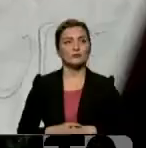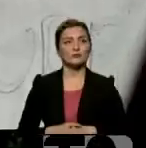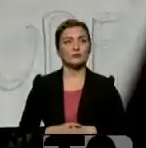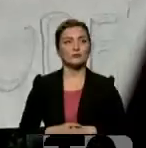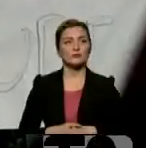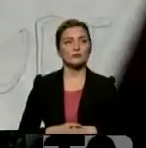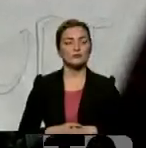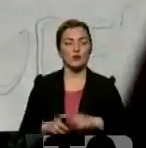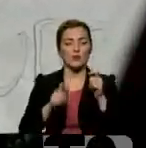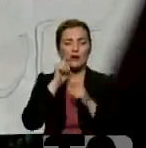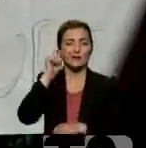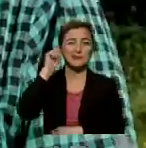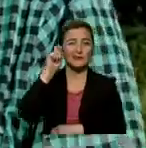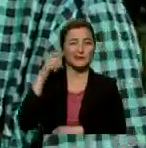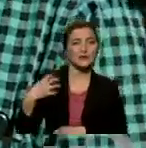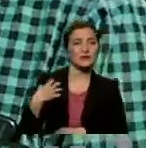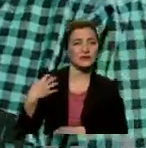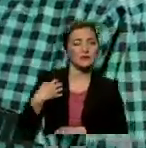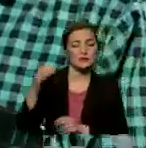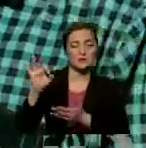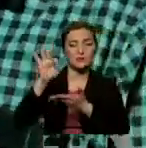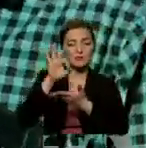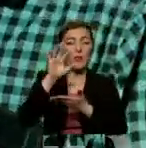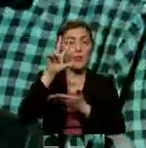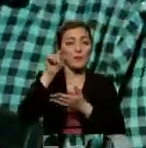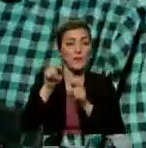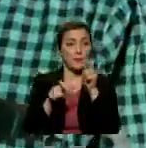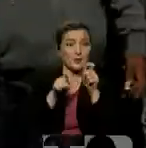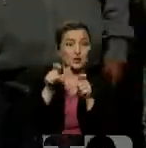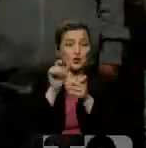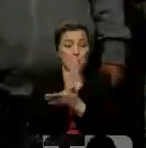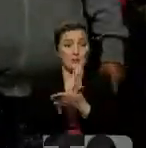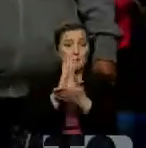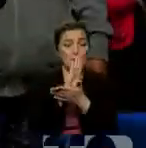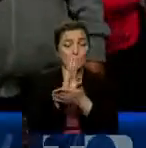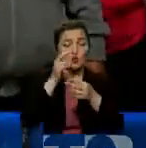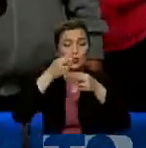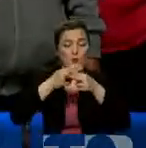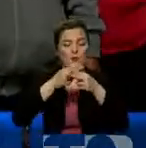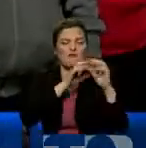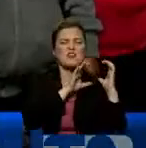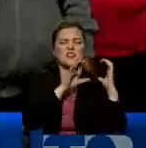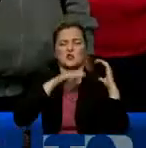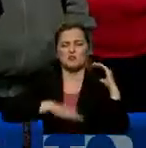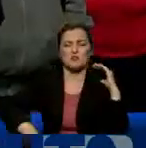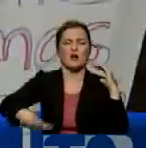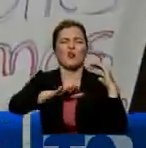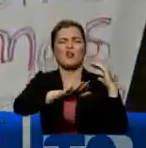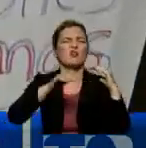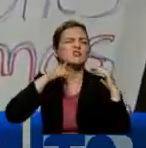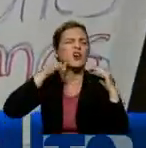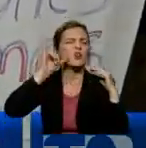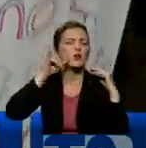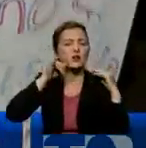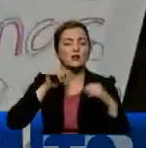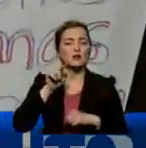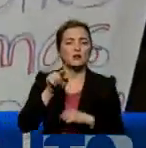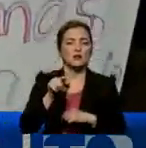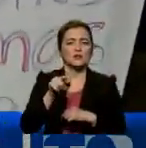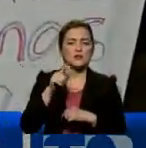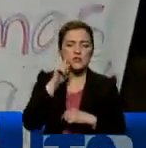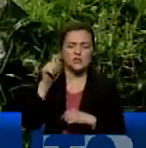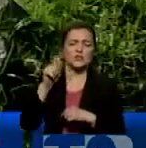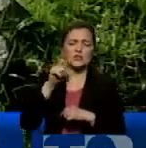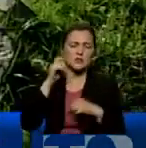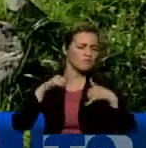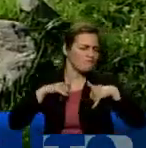Los airados reclamos de los representantes de los al menos 3.000 habitantes del barrio San Francisco Bajo en Sangolquí no cesan, debido a